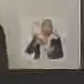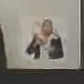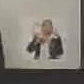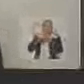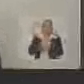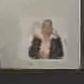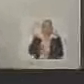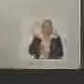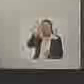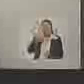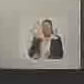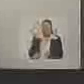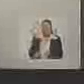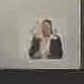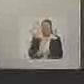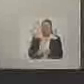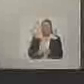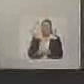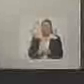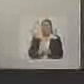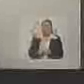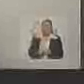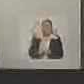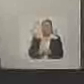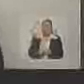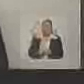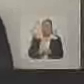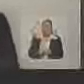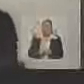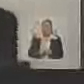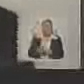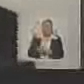para que nos dé, nos rindas